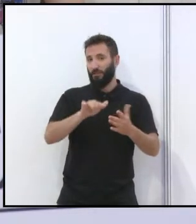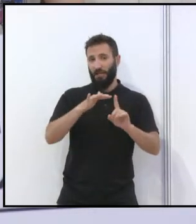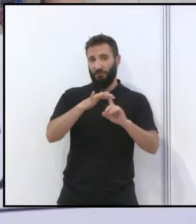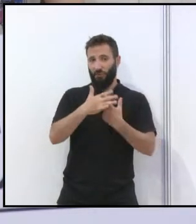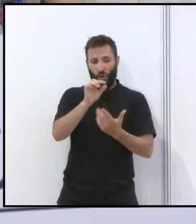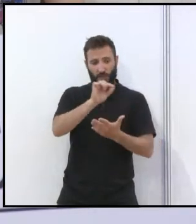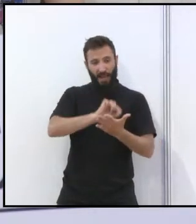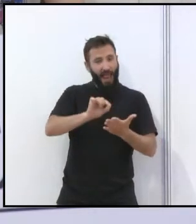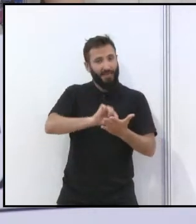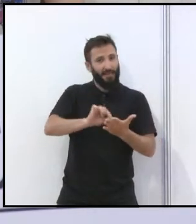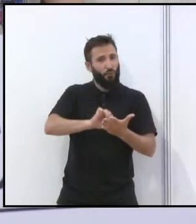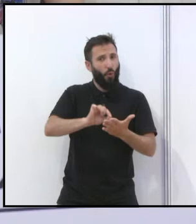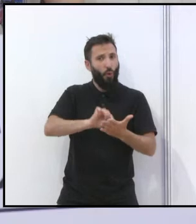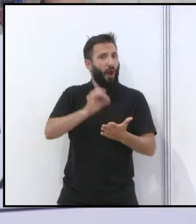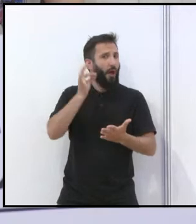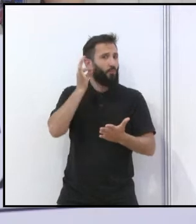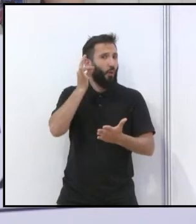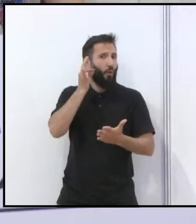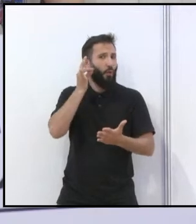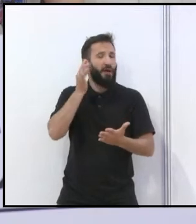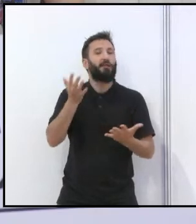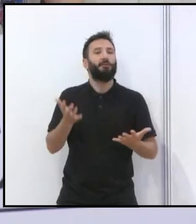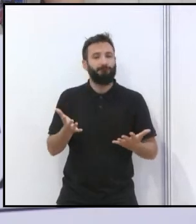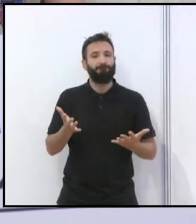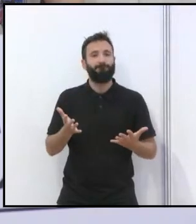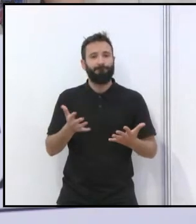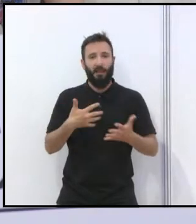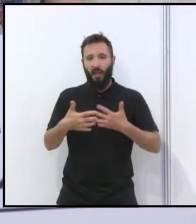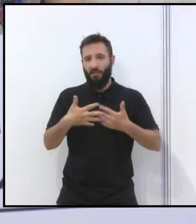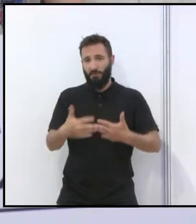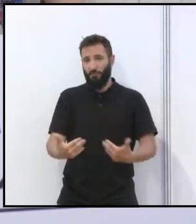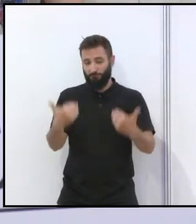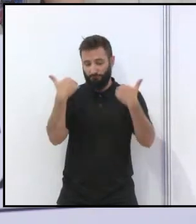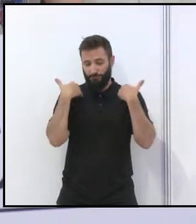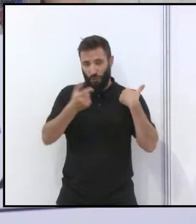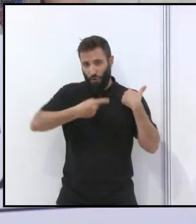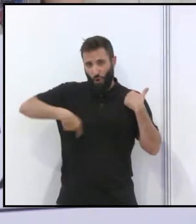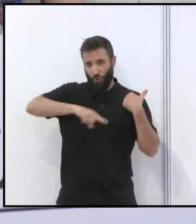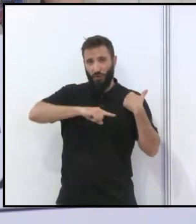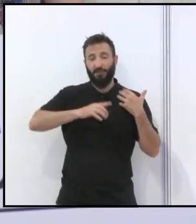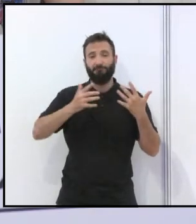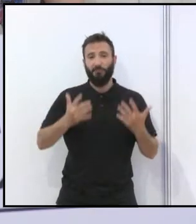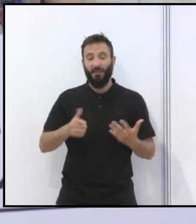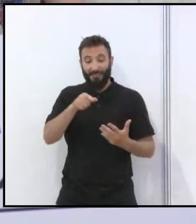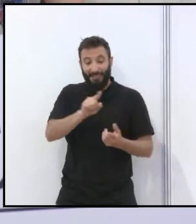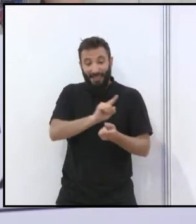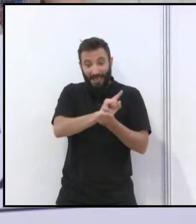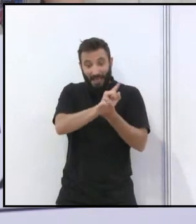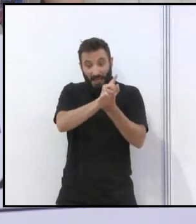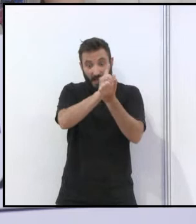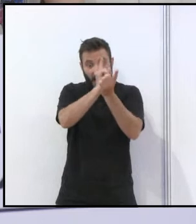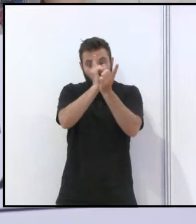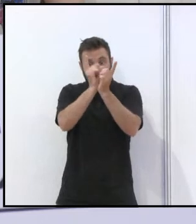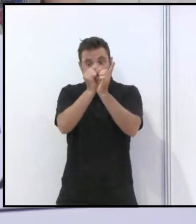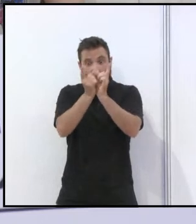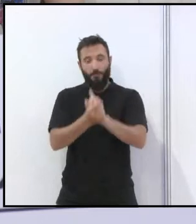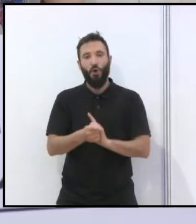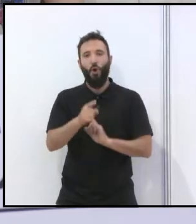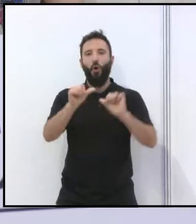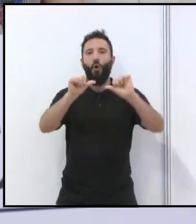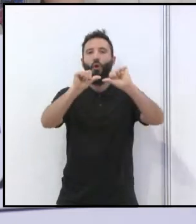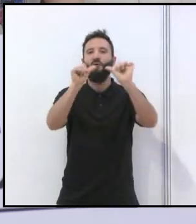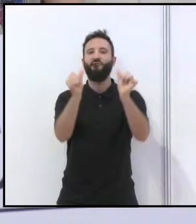escritura que estamos haciendo las mujeres. El cambio no solamente cambia la